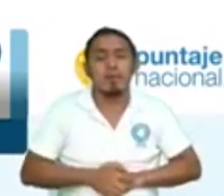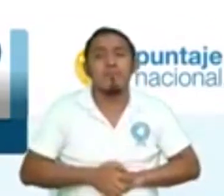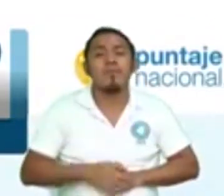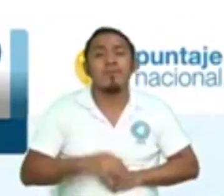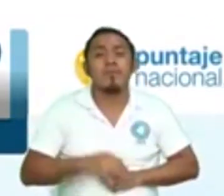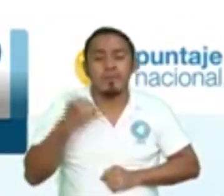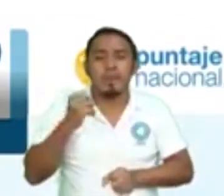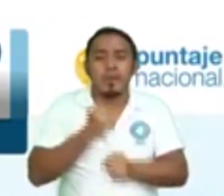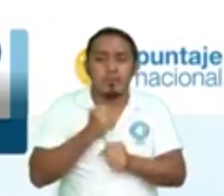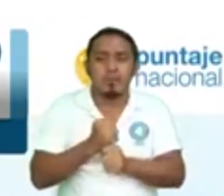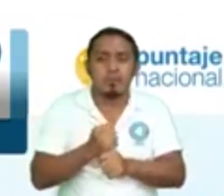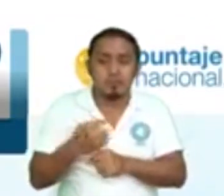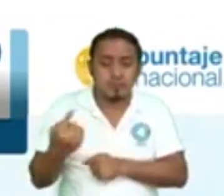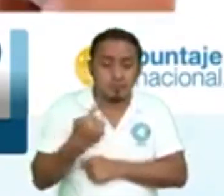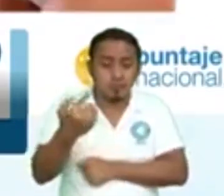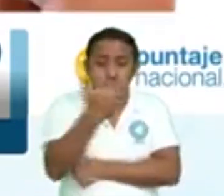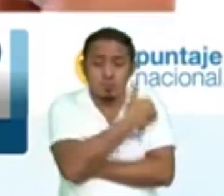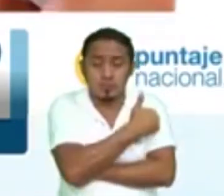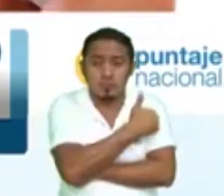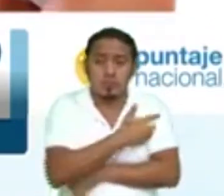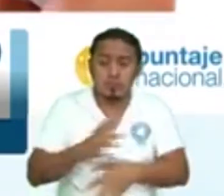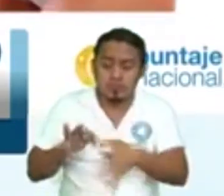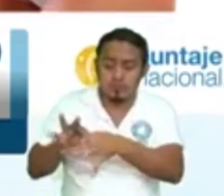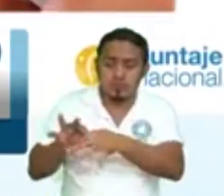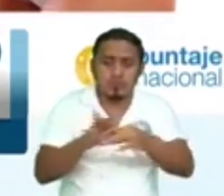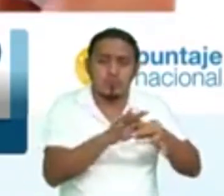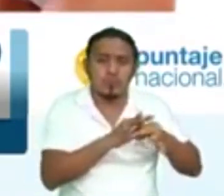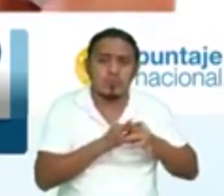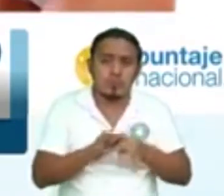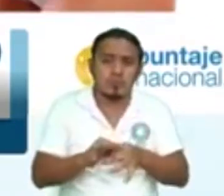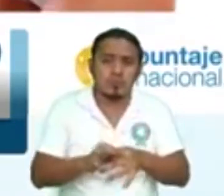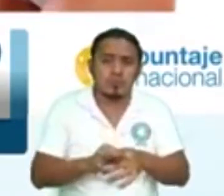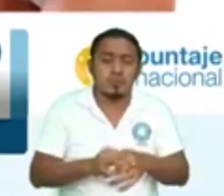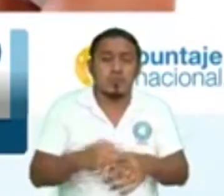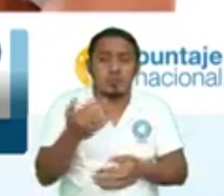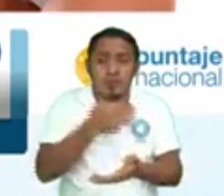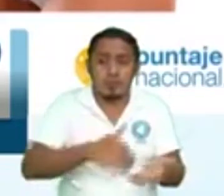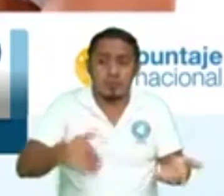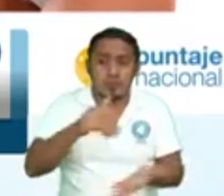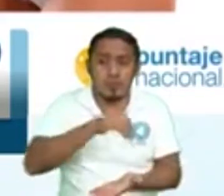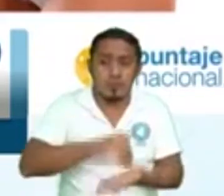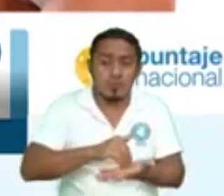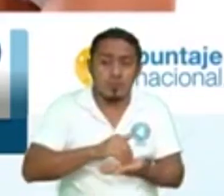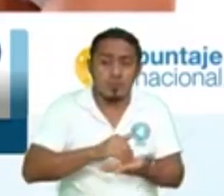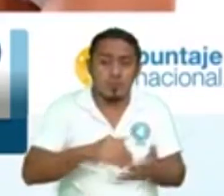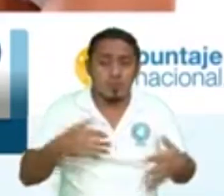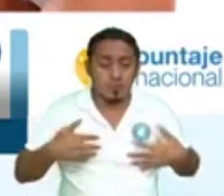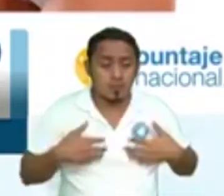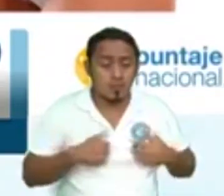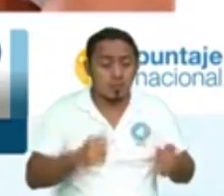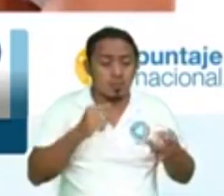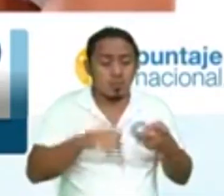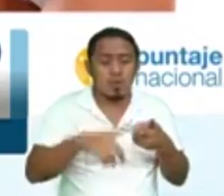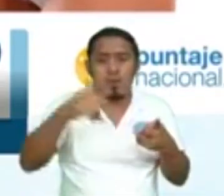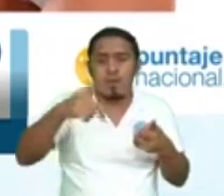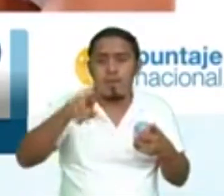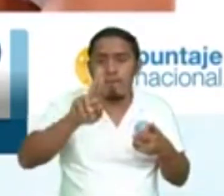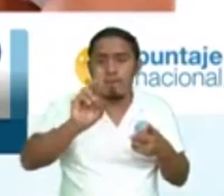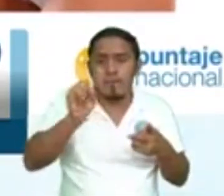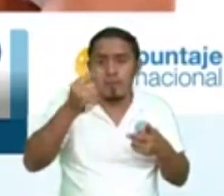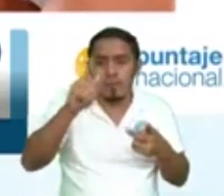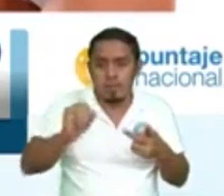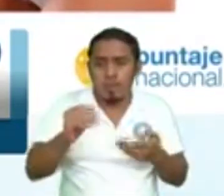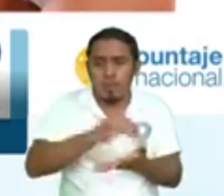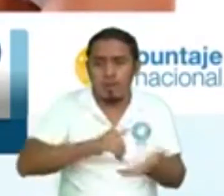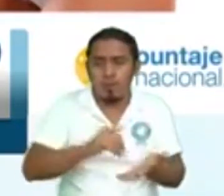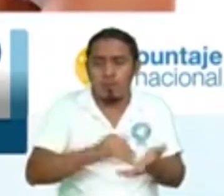no solamente parte hospitalaria, lo hacemos con el sistema de salud primario, que son los puestos de salud, los centros de salud, porque ellos llevan